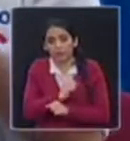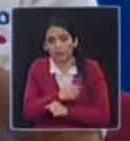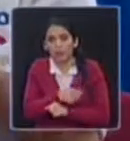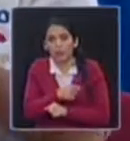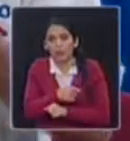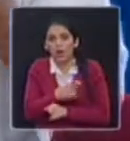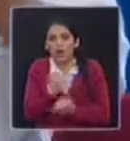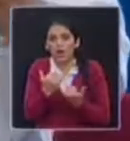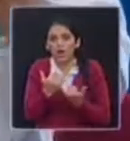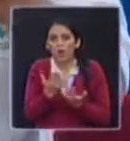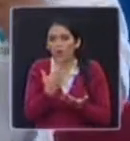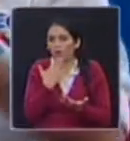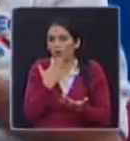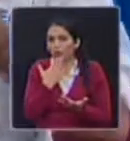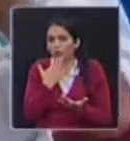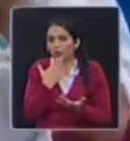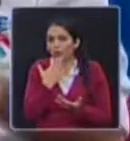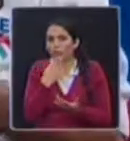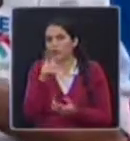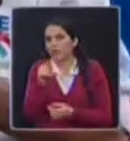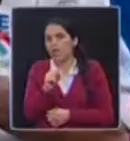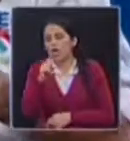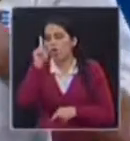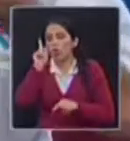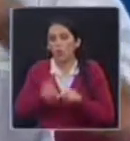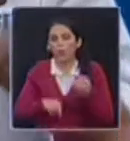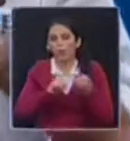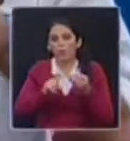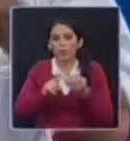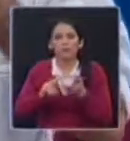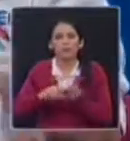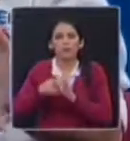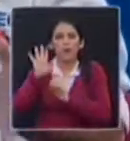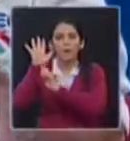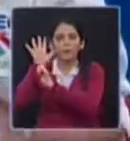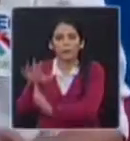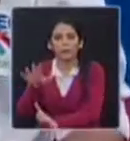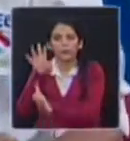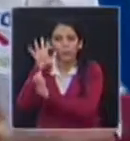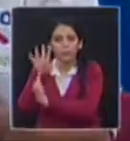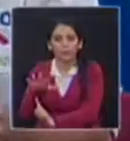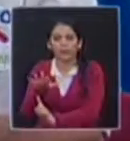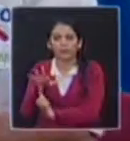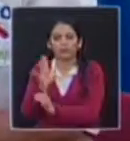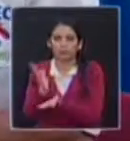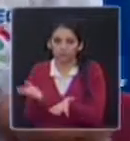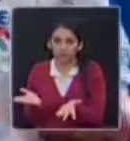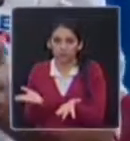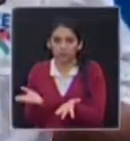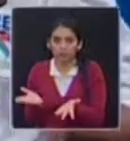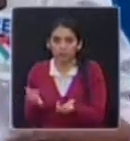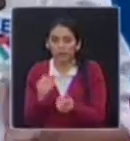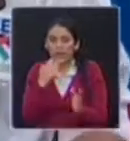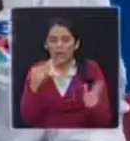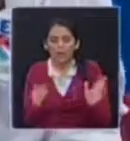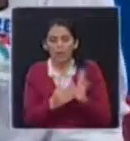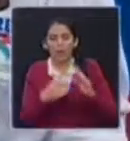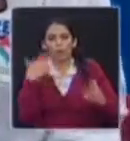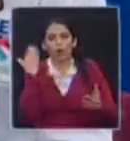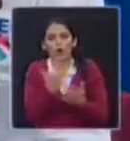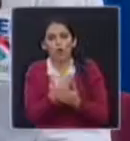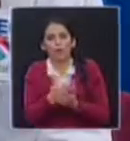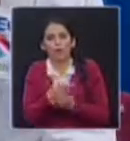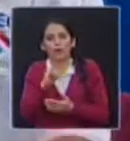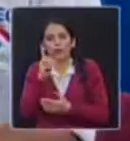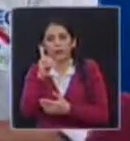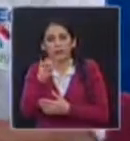han puesto un montón de trabas a los campesinos ecuatorianos. desde si queremos comprar diésel para nuestra